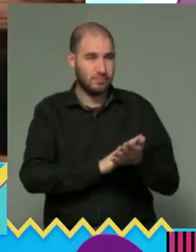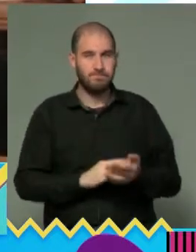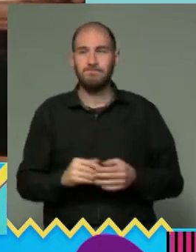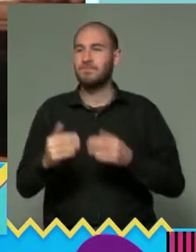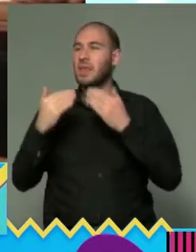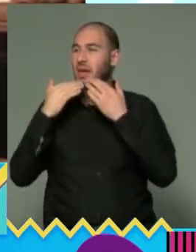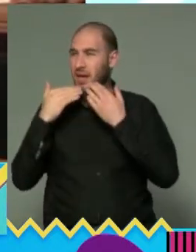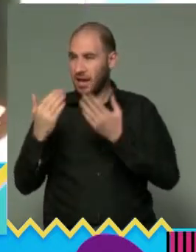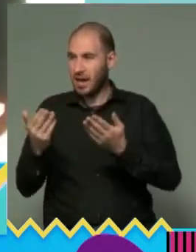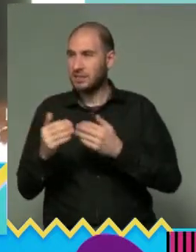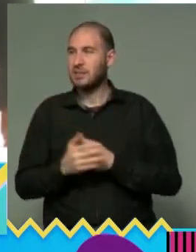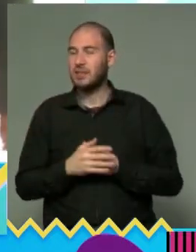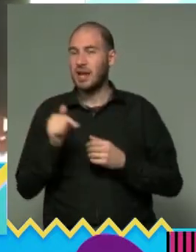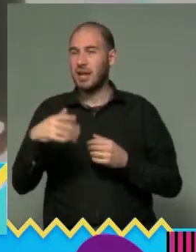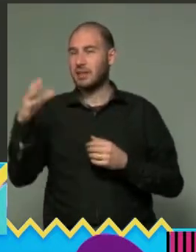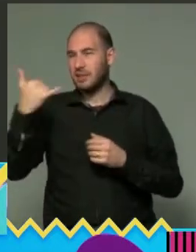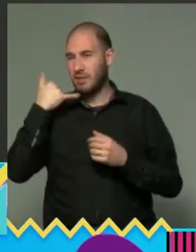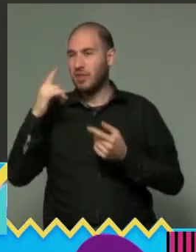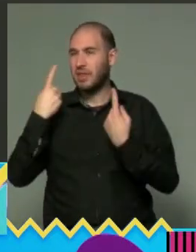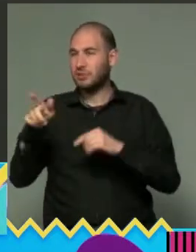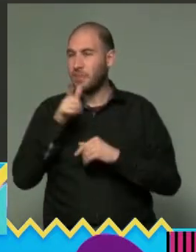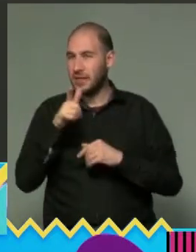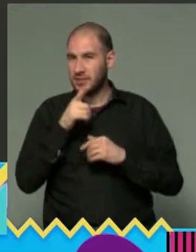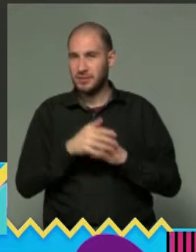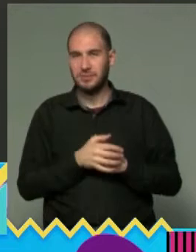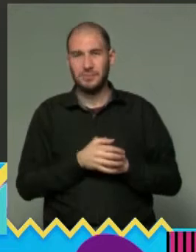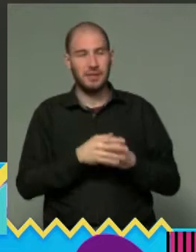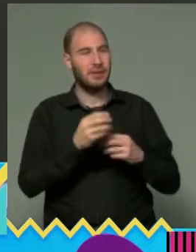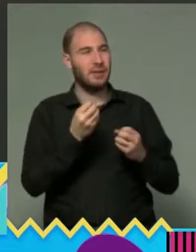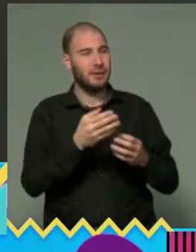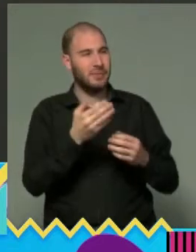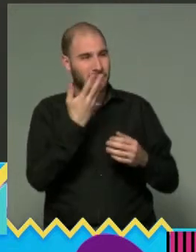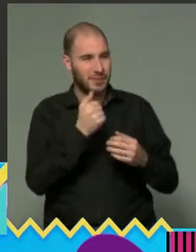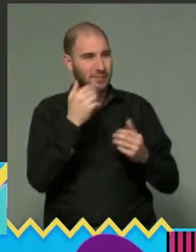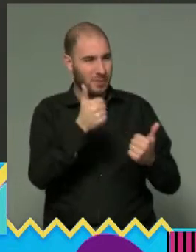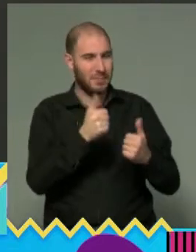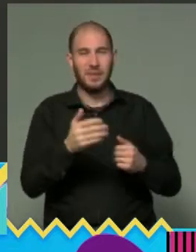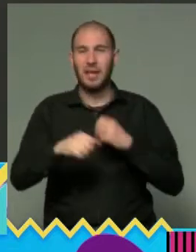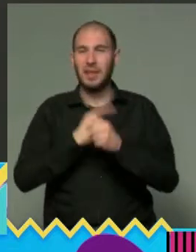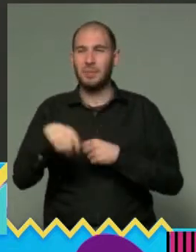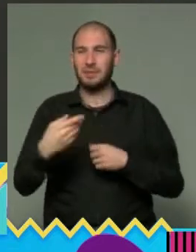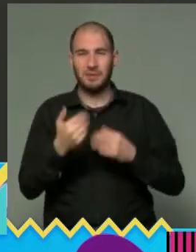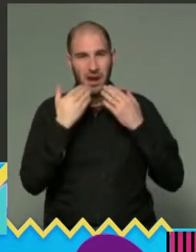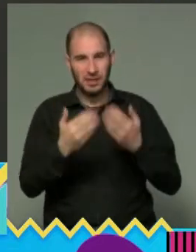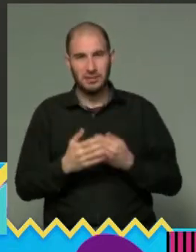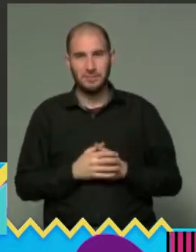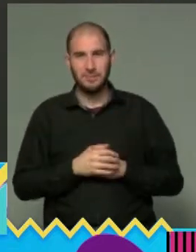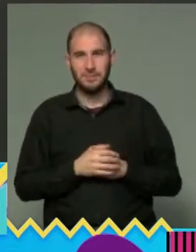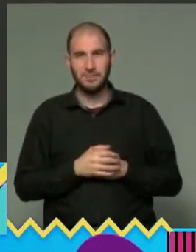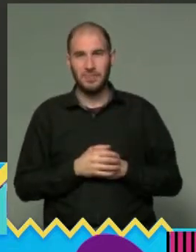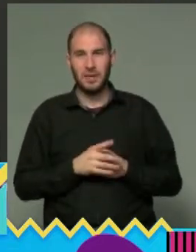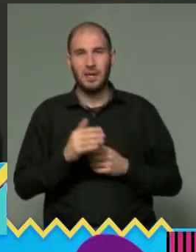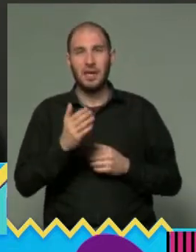Bueno, muchísimas gracias, Jaime, por la comunicación con Distintos Parecidos. Bueno, un gusto, que estés muy bien. Hasta luego, muchísimas gracias.